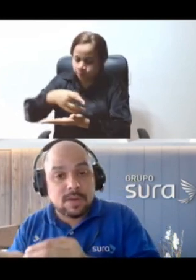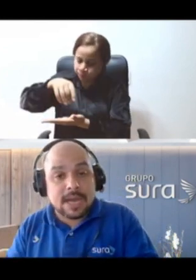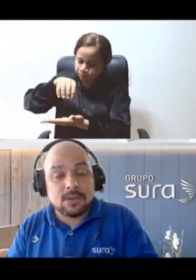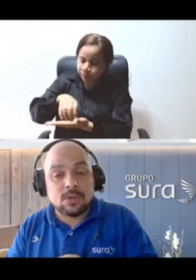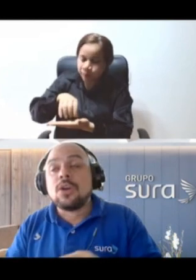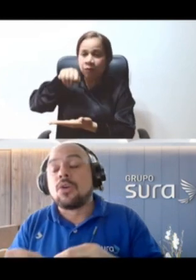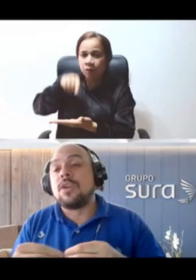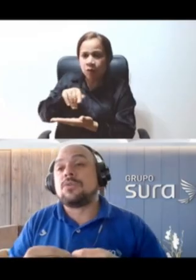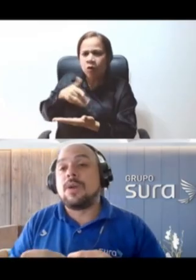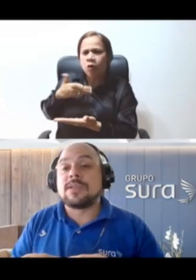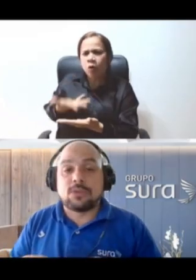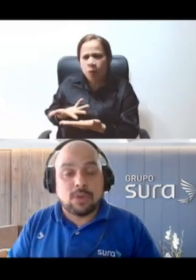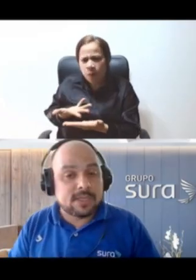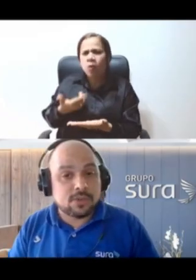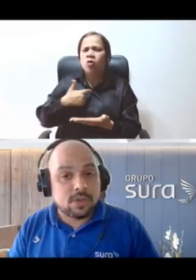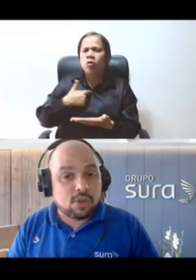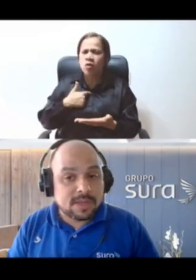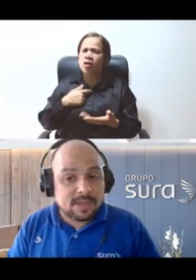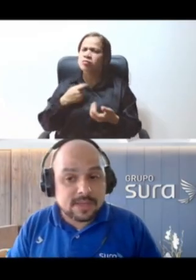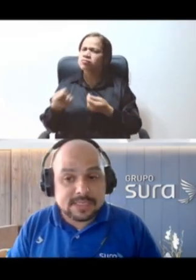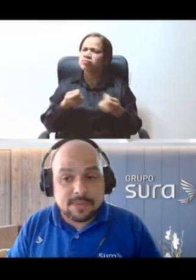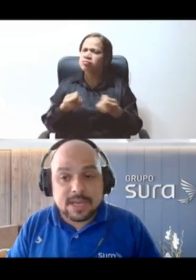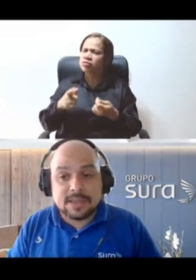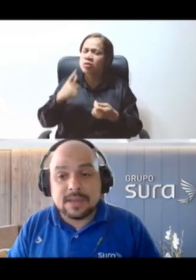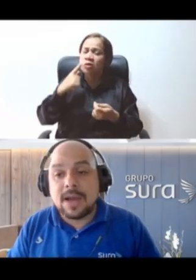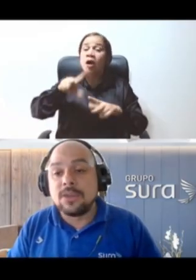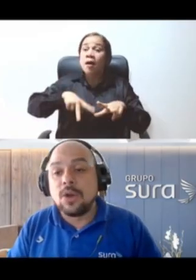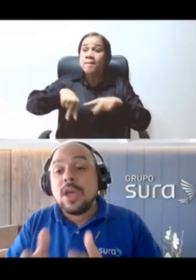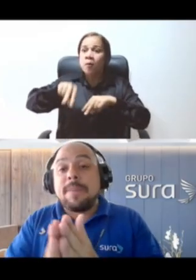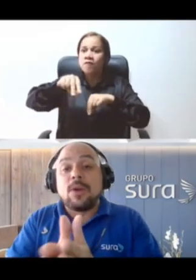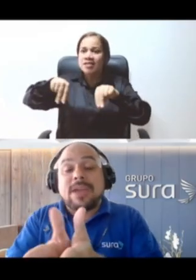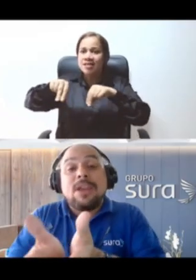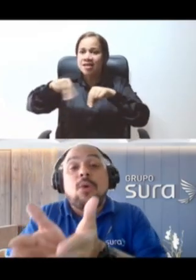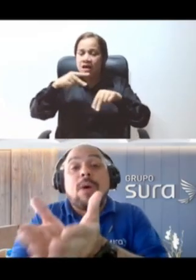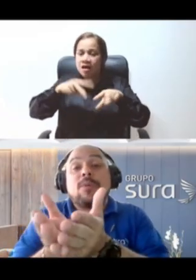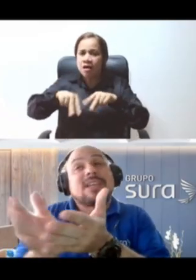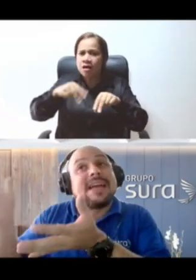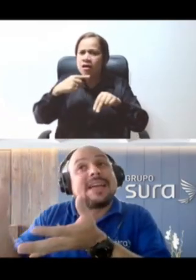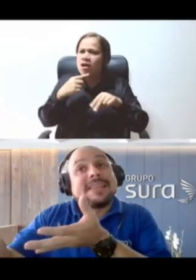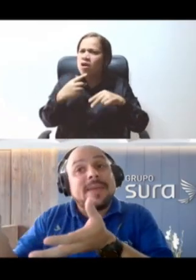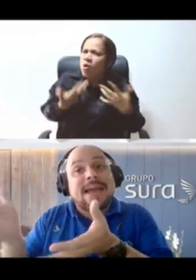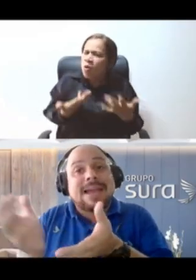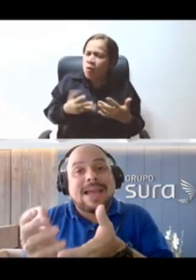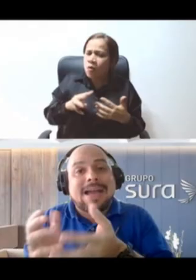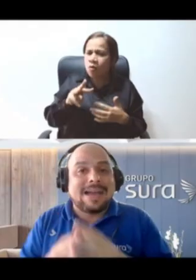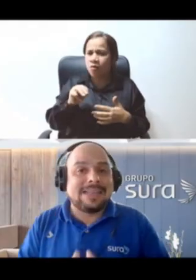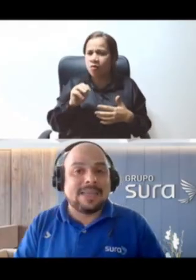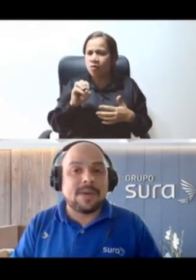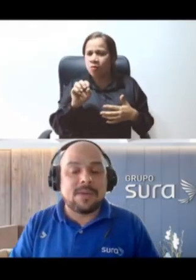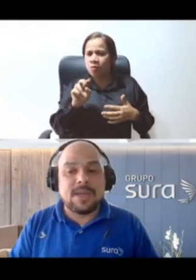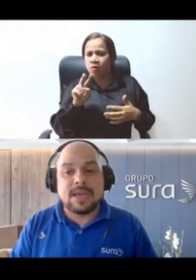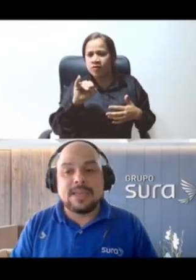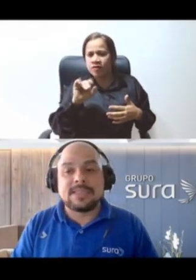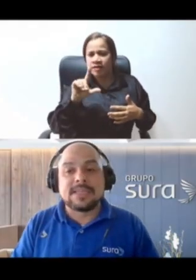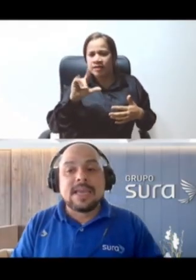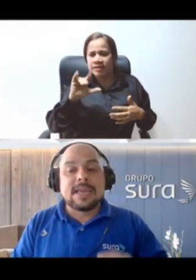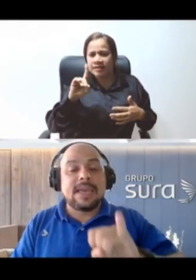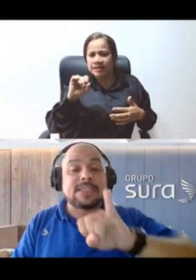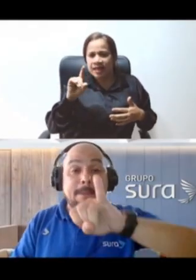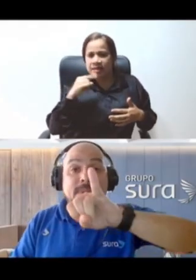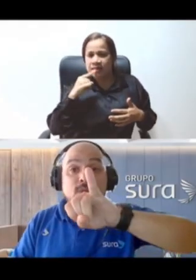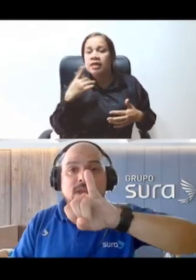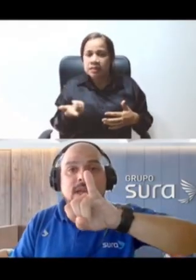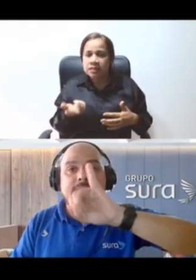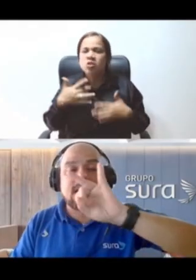movilidad venimos trabajando con las nuevas actualizaciones normativas que se vienen trabajando, pero que lo vamos a traer también acá al tema de